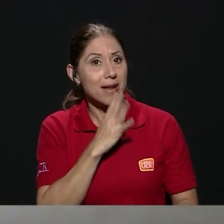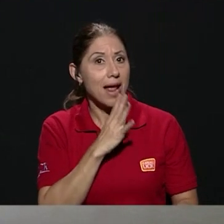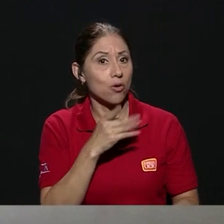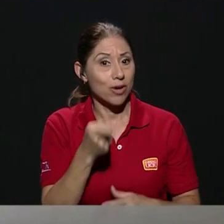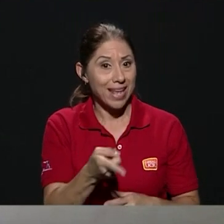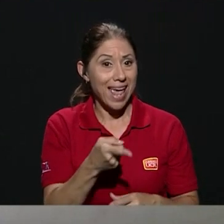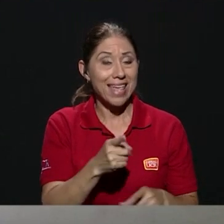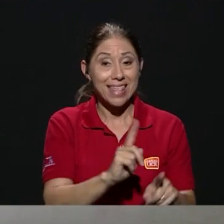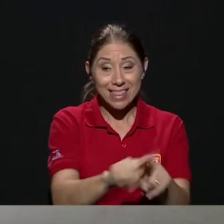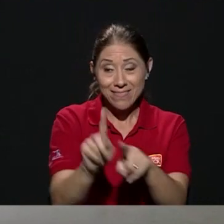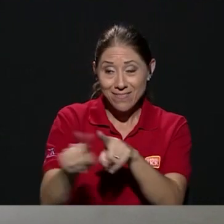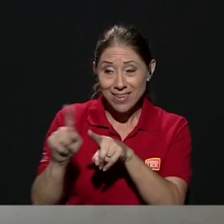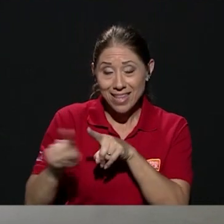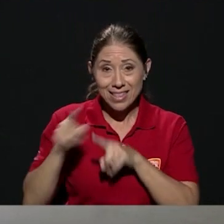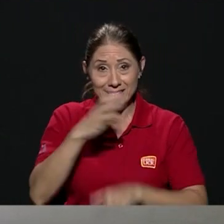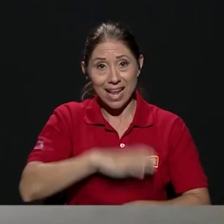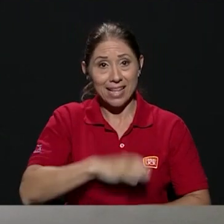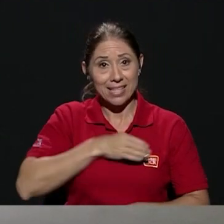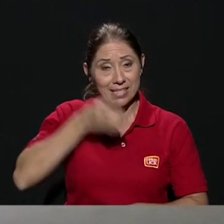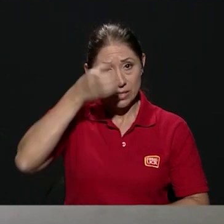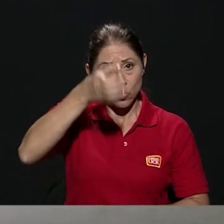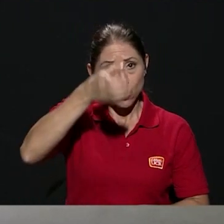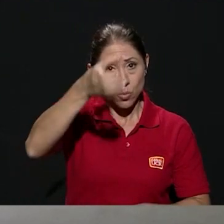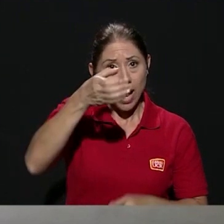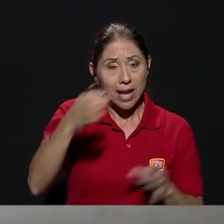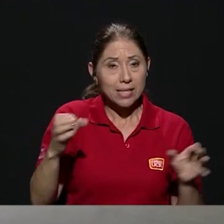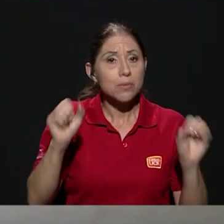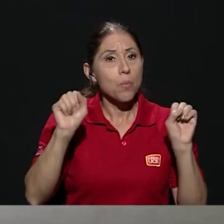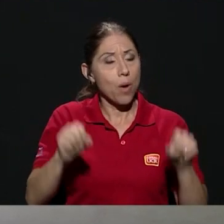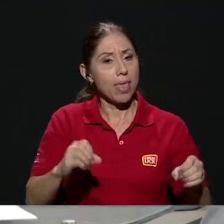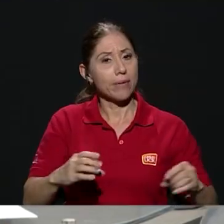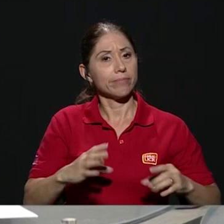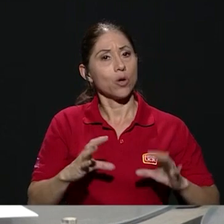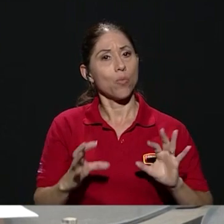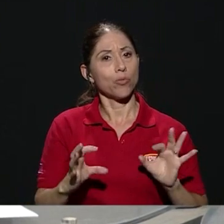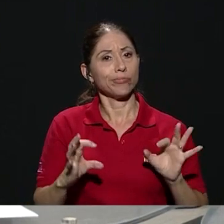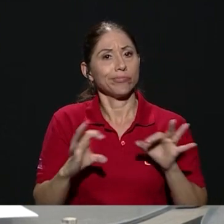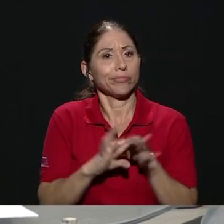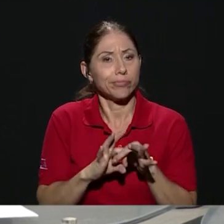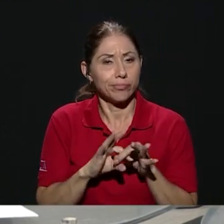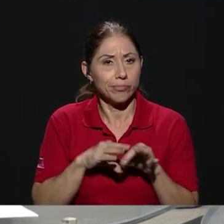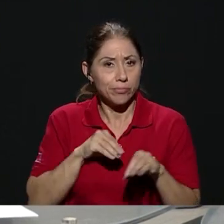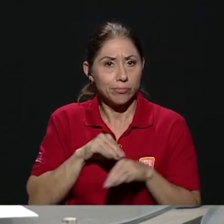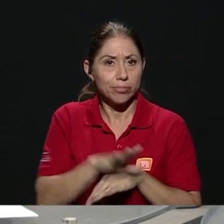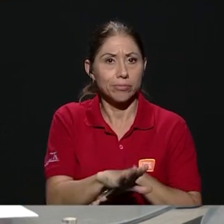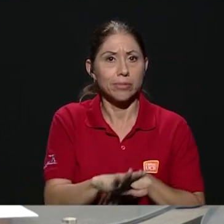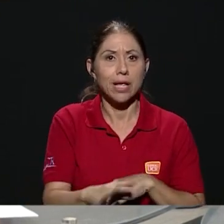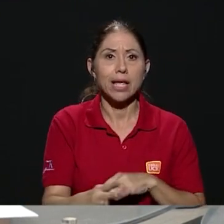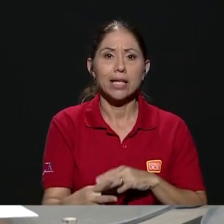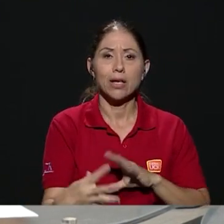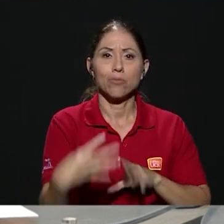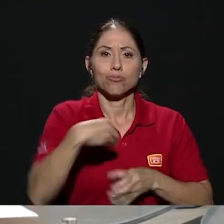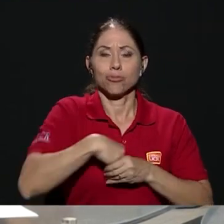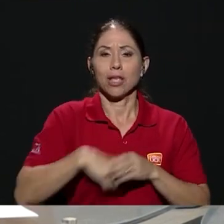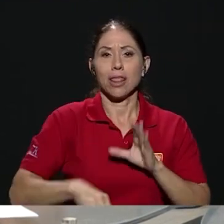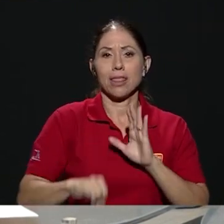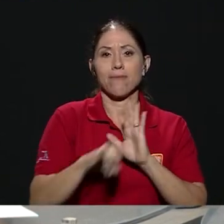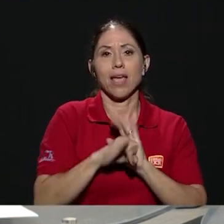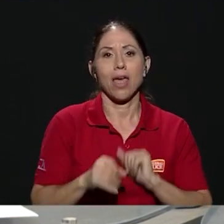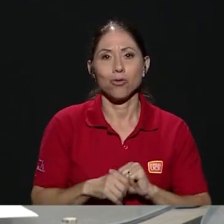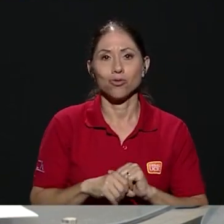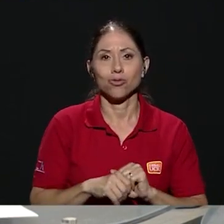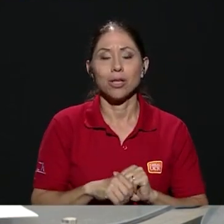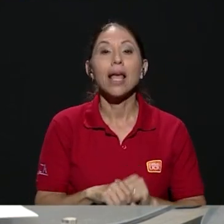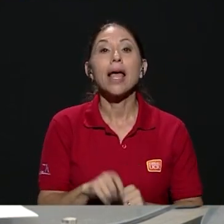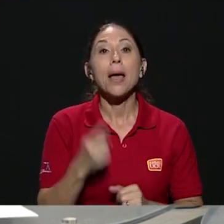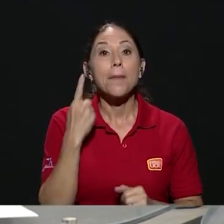haya esa pertinencia intercultural, ¿verdad?, para que las y los chicos se sientan identificados con el tema de la selección de las carreras. Me